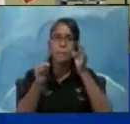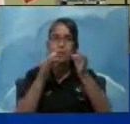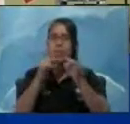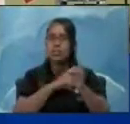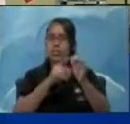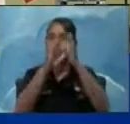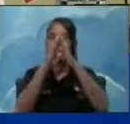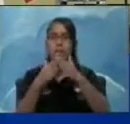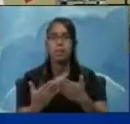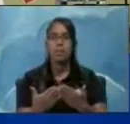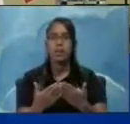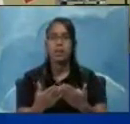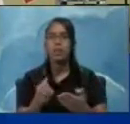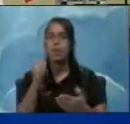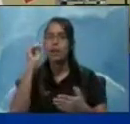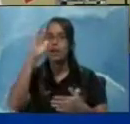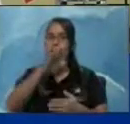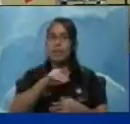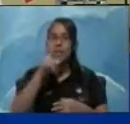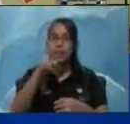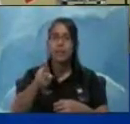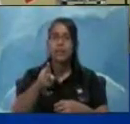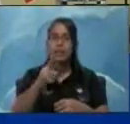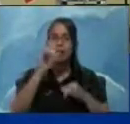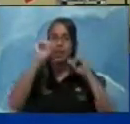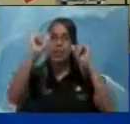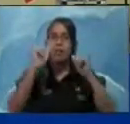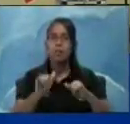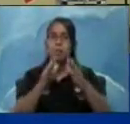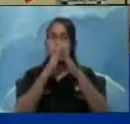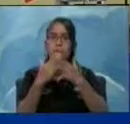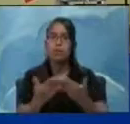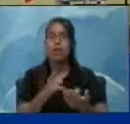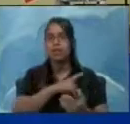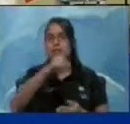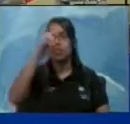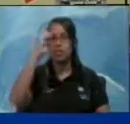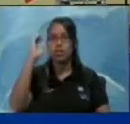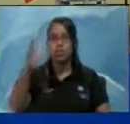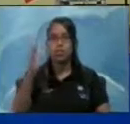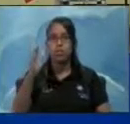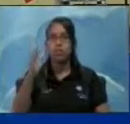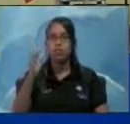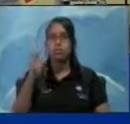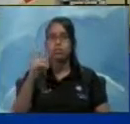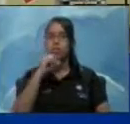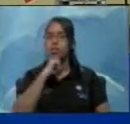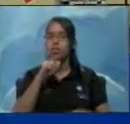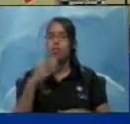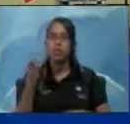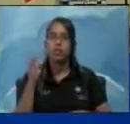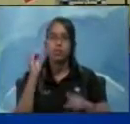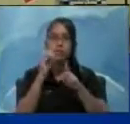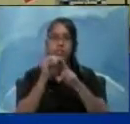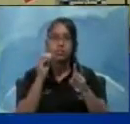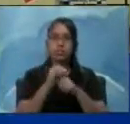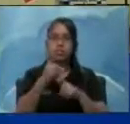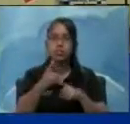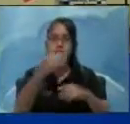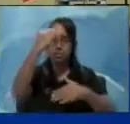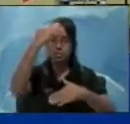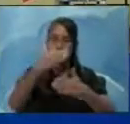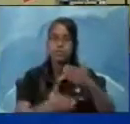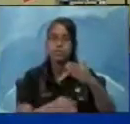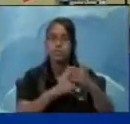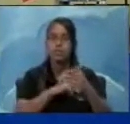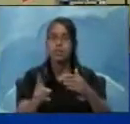la palabra está en la misma palabra de Dios eso es lo que se llama el texto